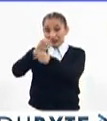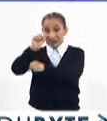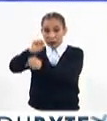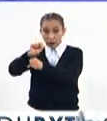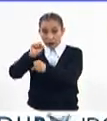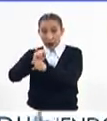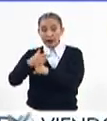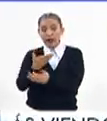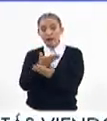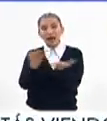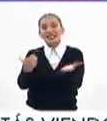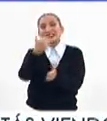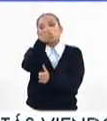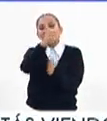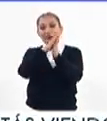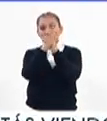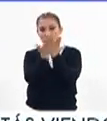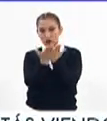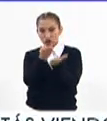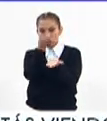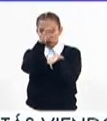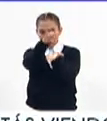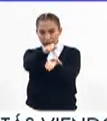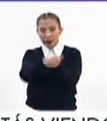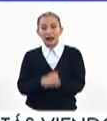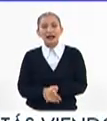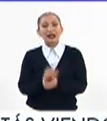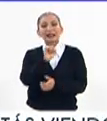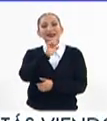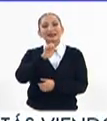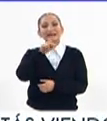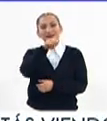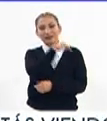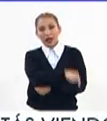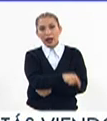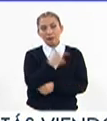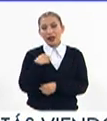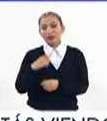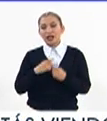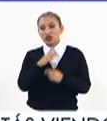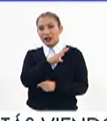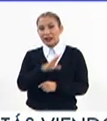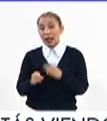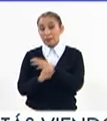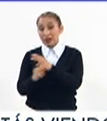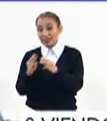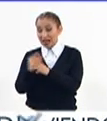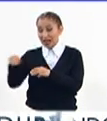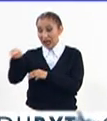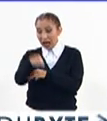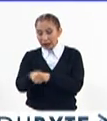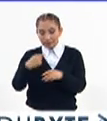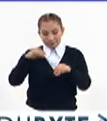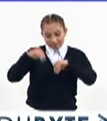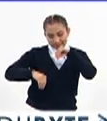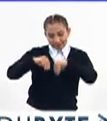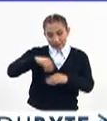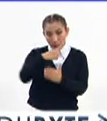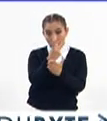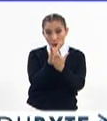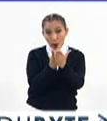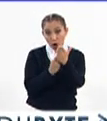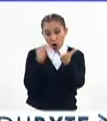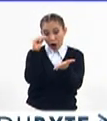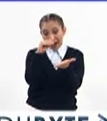tercero se reparten 6 libros. A través de la Secretaría de Educación Pública y la Dirección General de Materiales, genera los